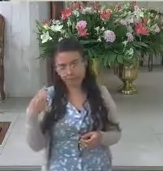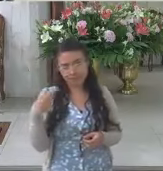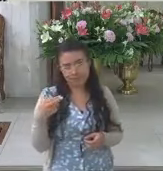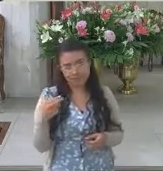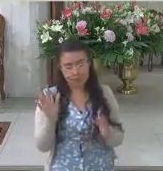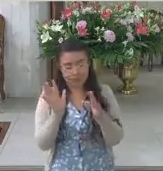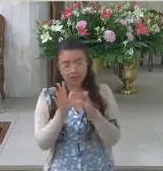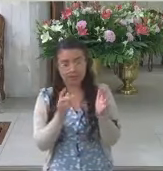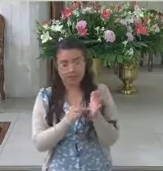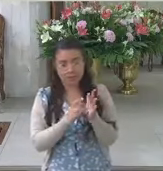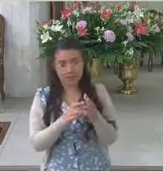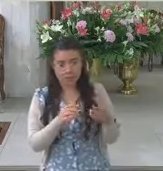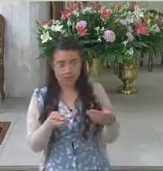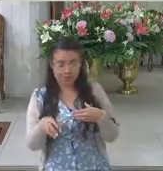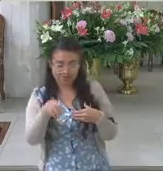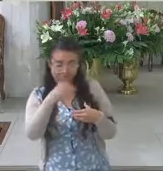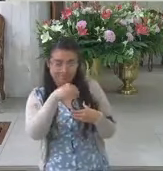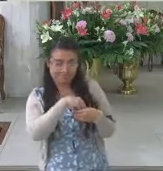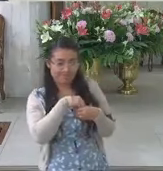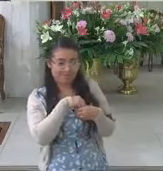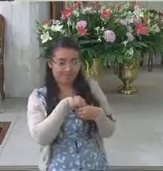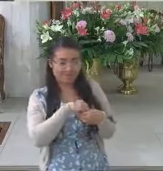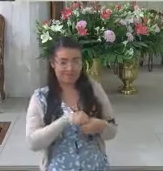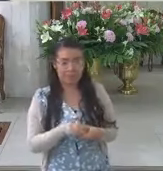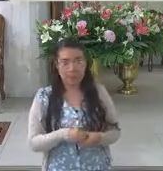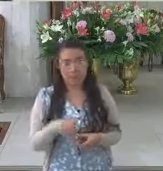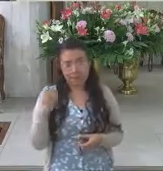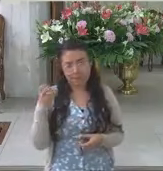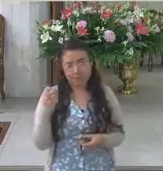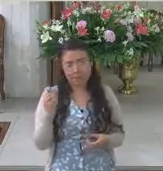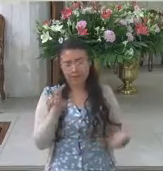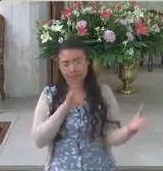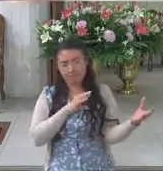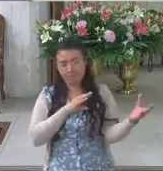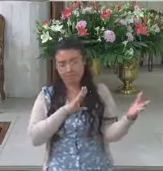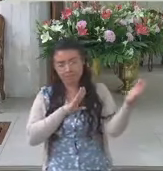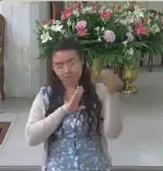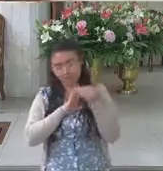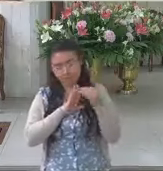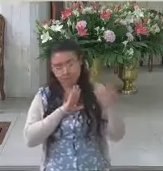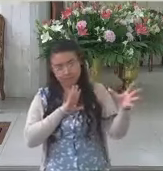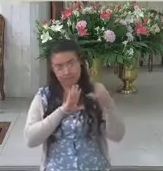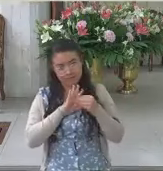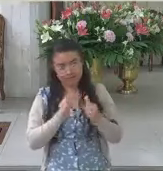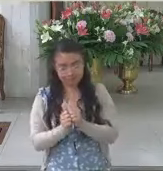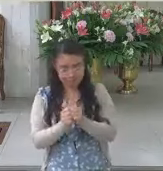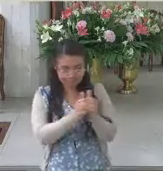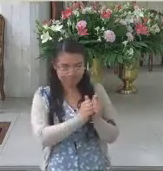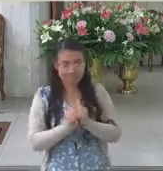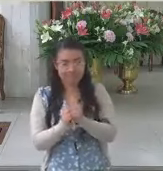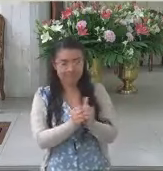tenemos a Cristo en el alma los cristianos vivimos con Cristo todos los días a cualquier momento